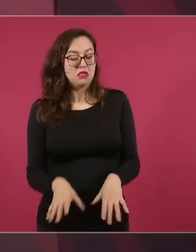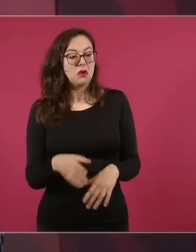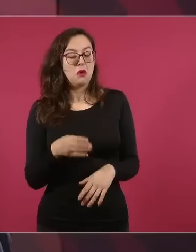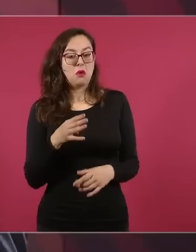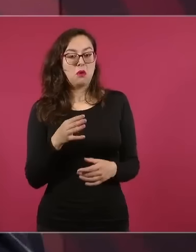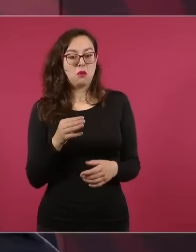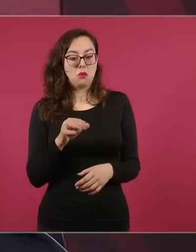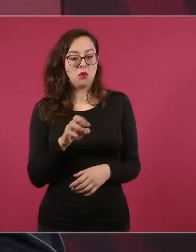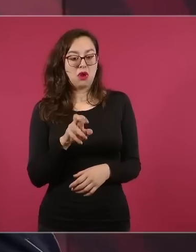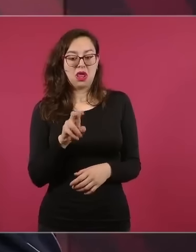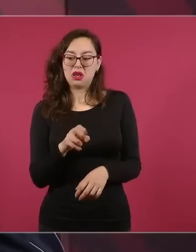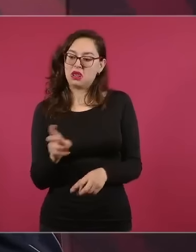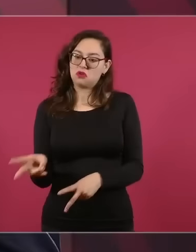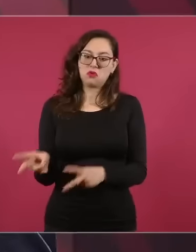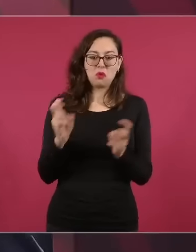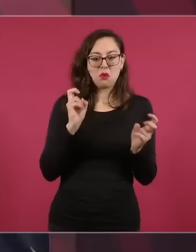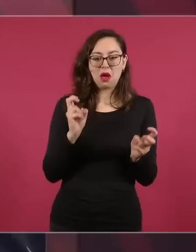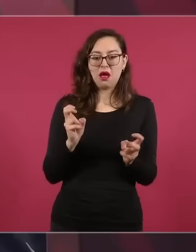¿Dónde están